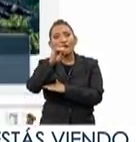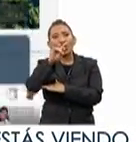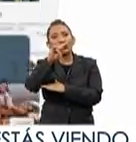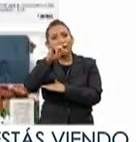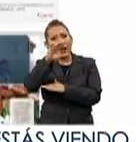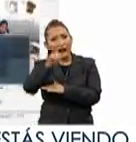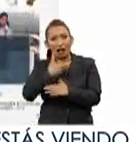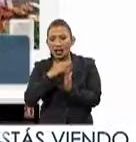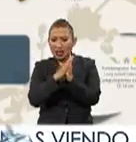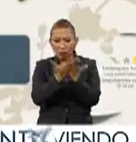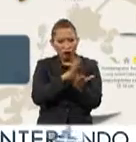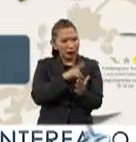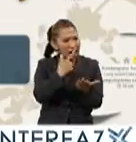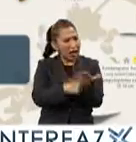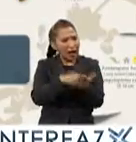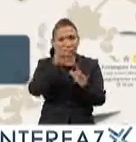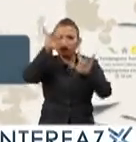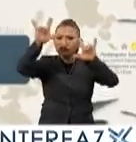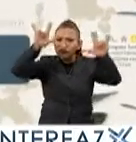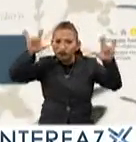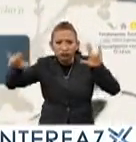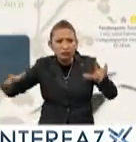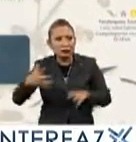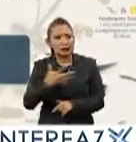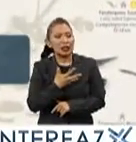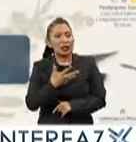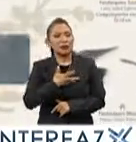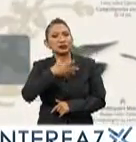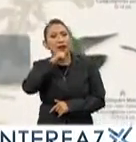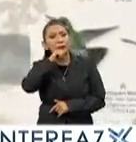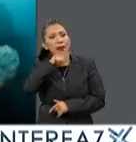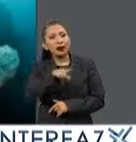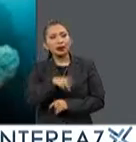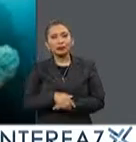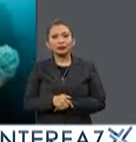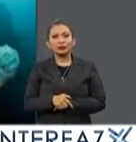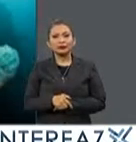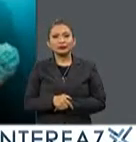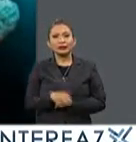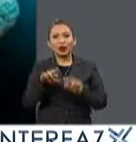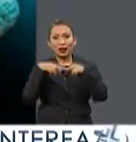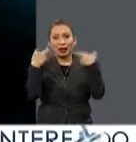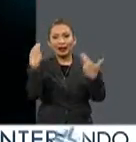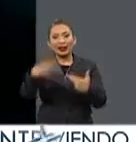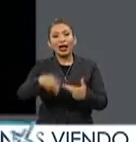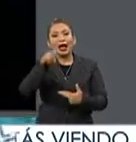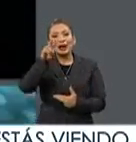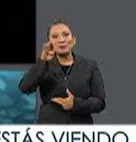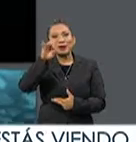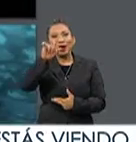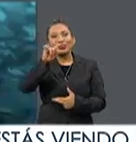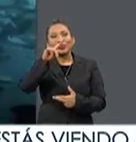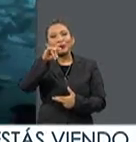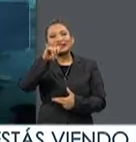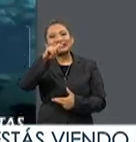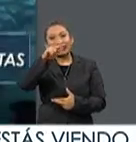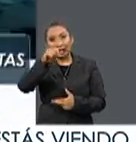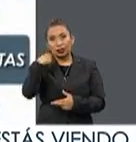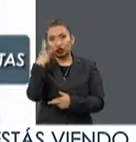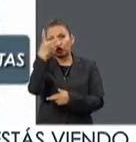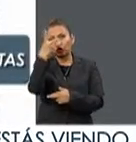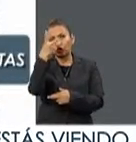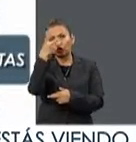donde están todos los libros, carteles. Tenemos una revista que se llama Biodiversitas, que sale